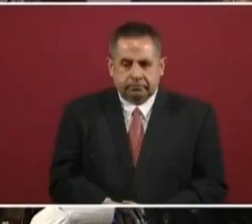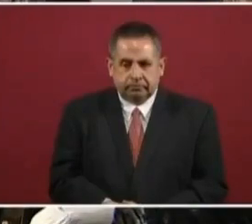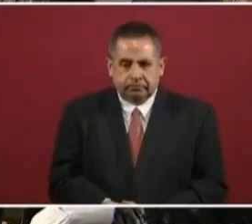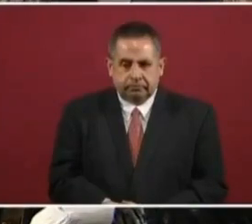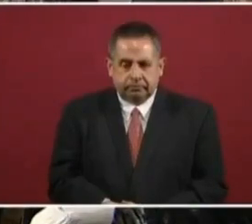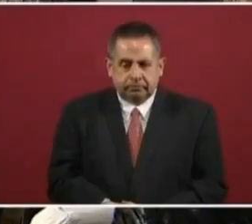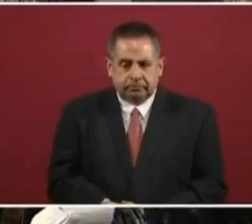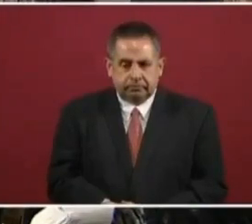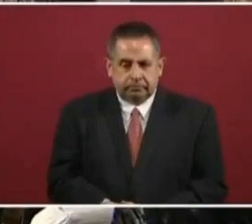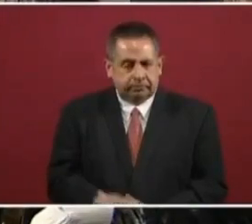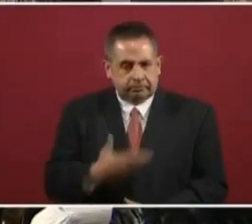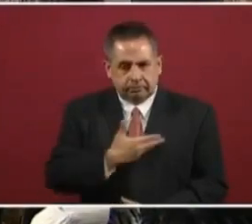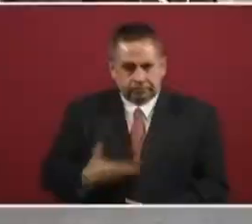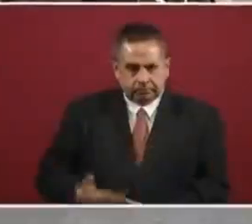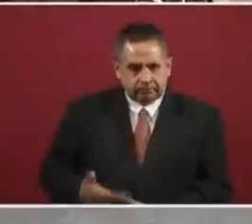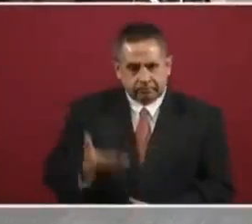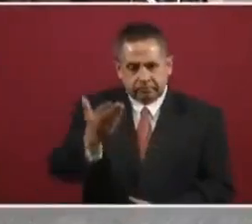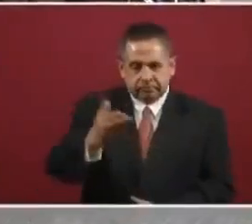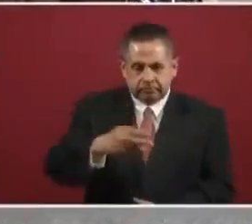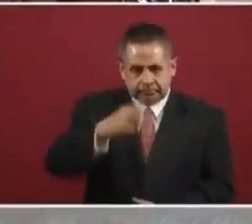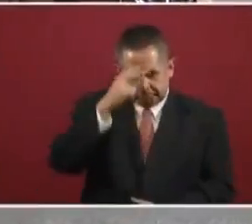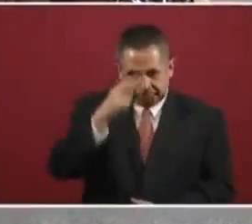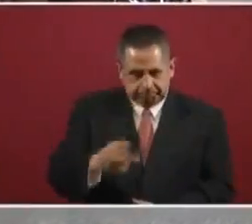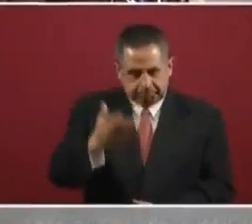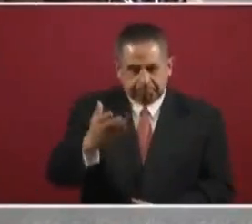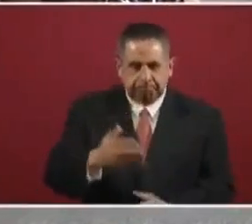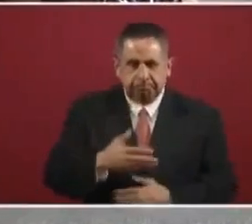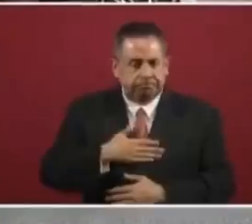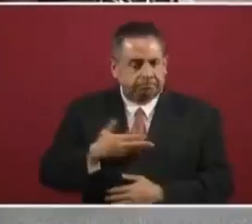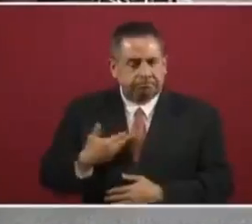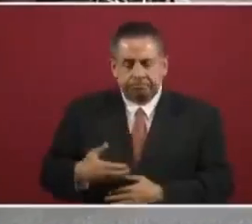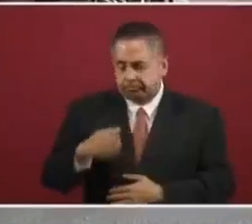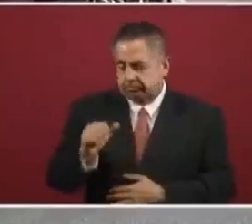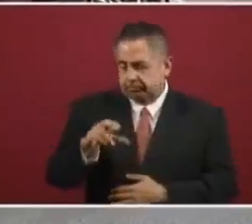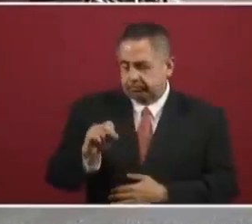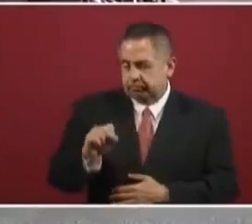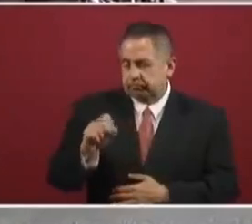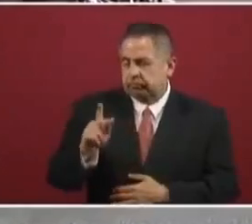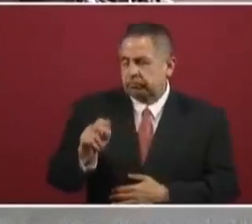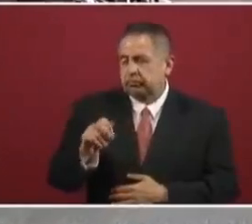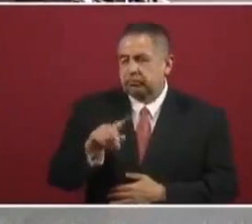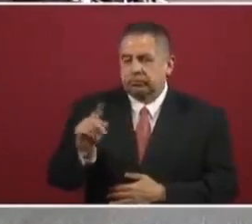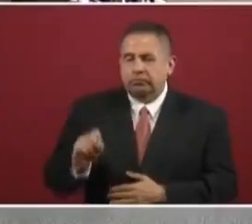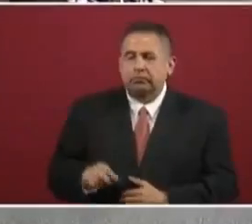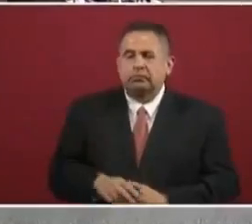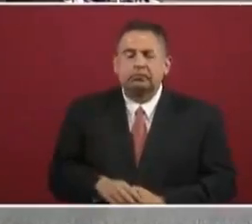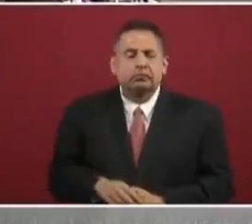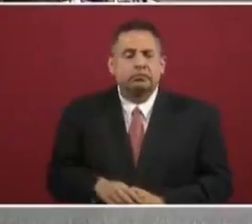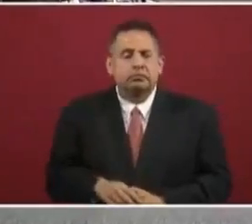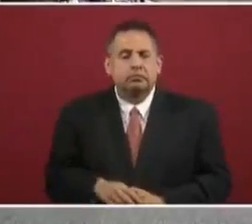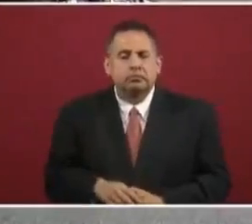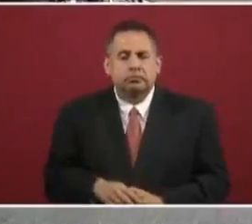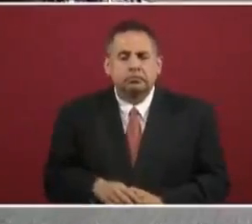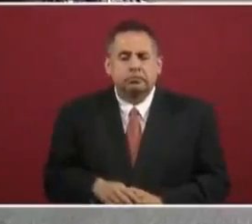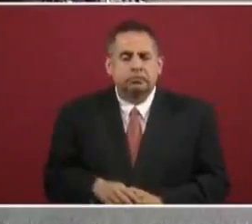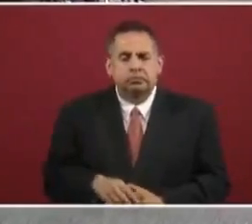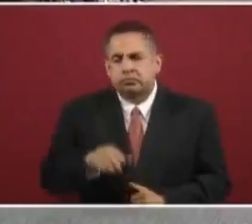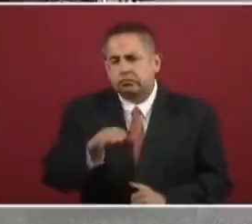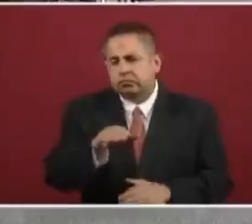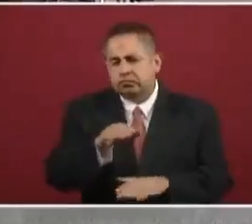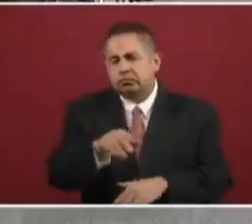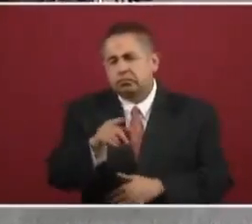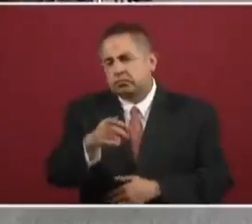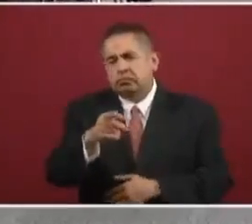violencia presidente constitucional de México servidor Carlos pozos reportero de petróleo y energía respecto a su